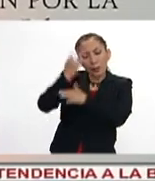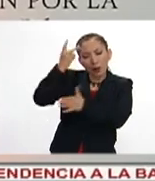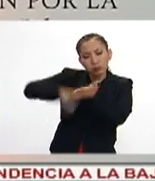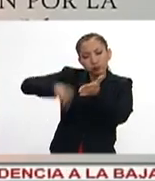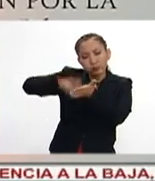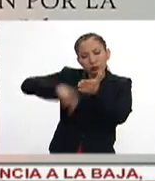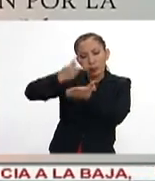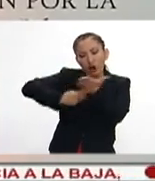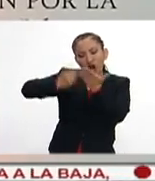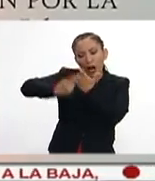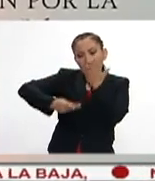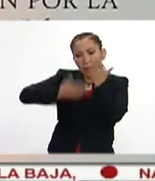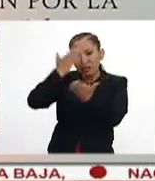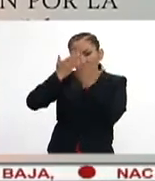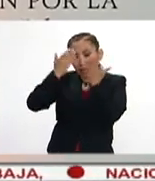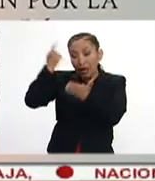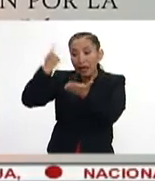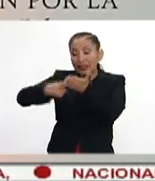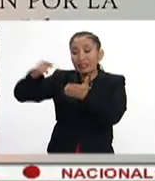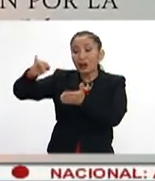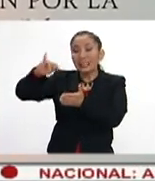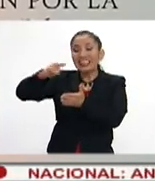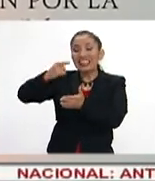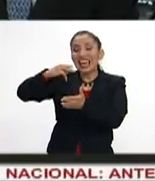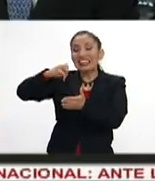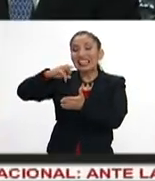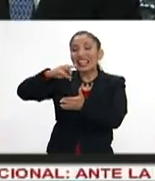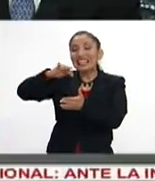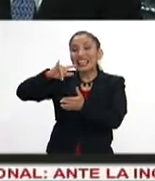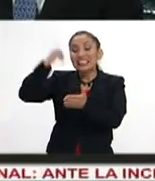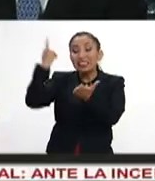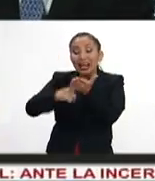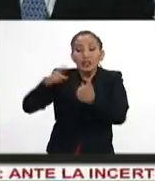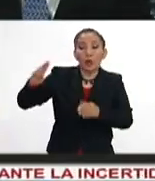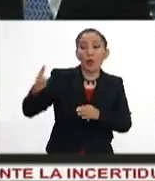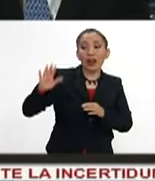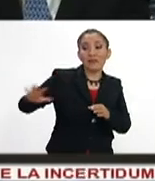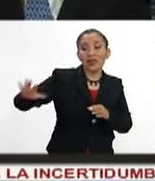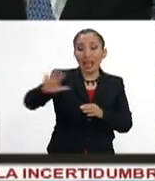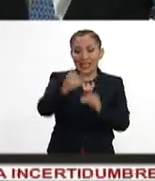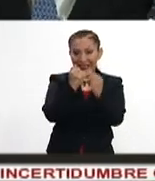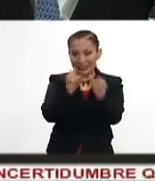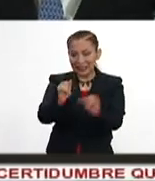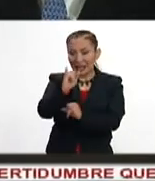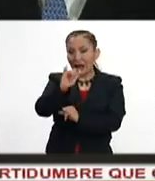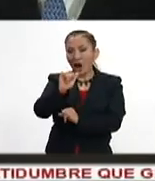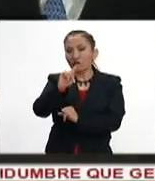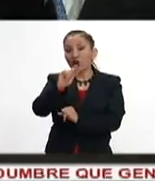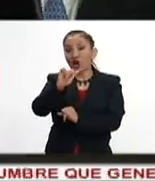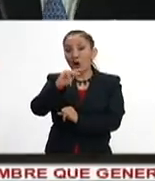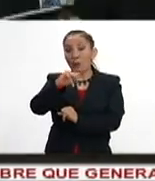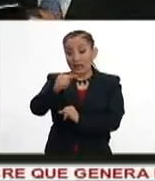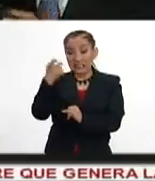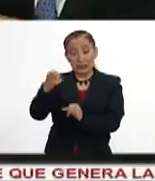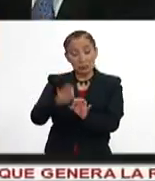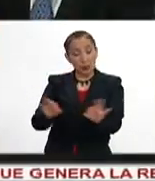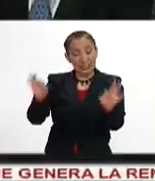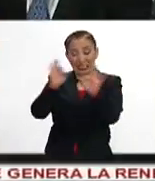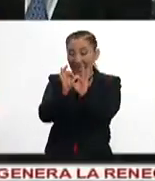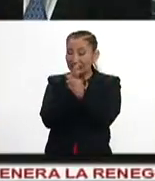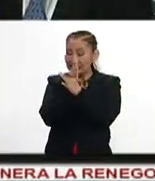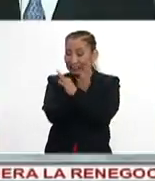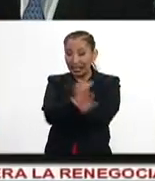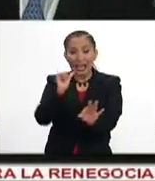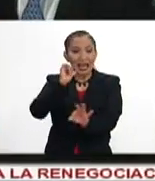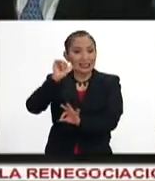planes y programas de estudio de las ingenierías en las universidades autónomas. Este es un importante mensaje y evento que